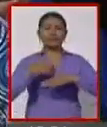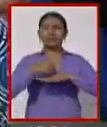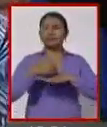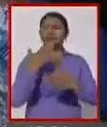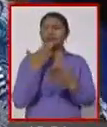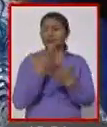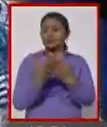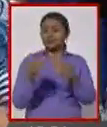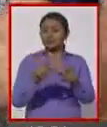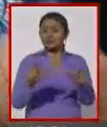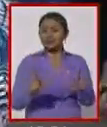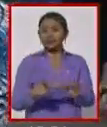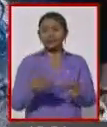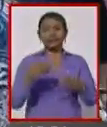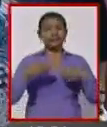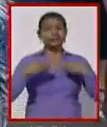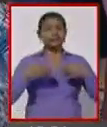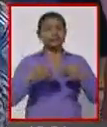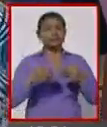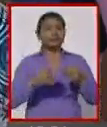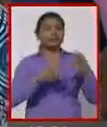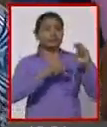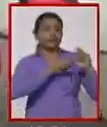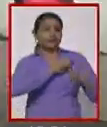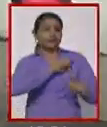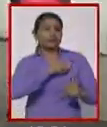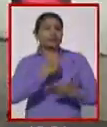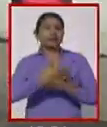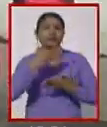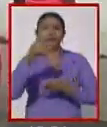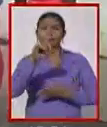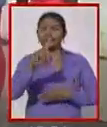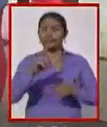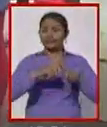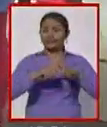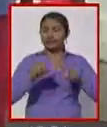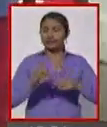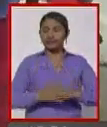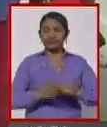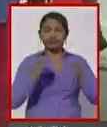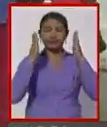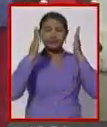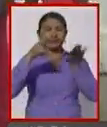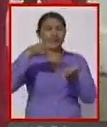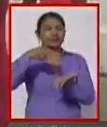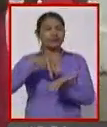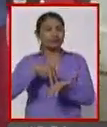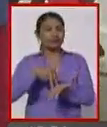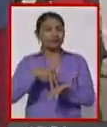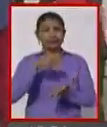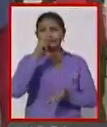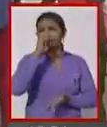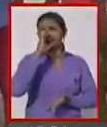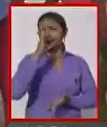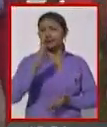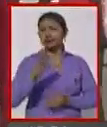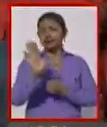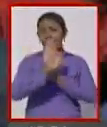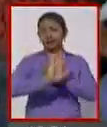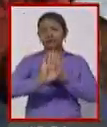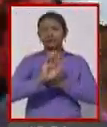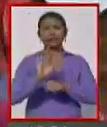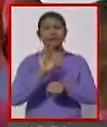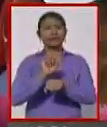óptimas condiciones. Nos quieren meter policía, gendarme el día lunes, pero vamos a estar firmes en nuestra decisión. Vamos a defender